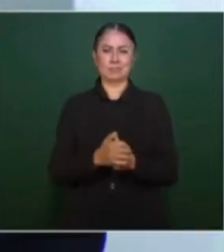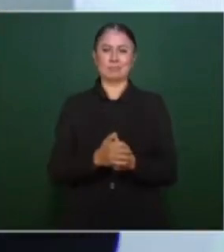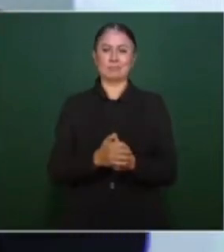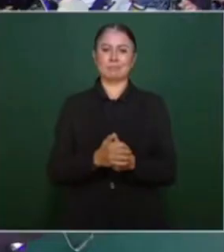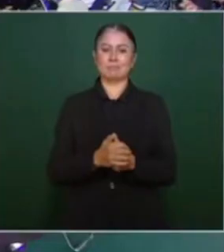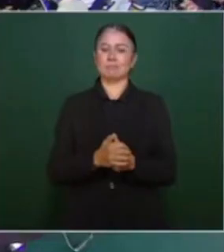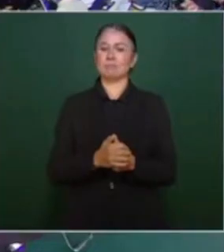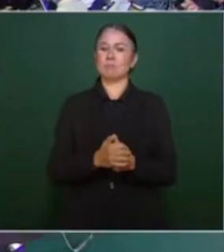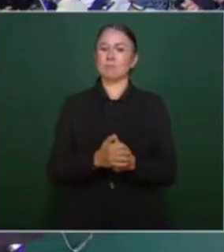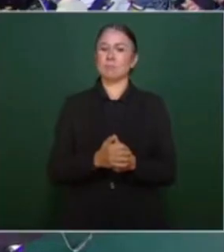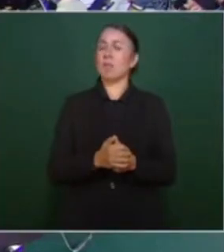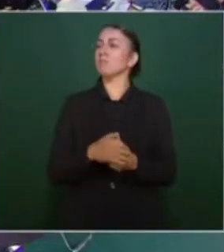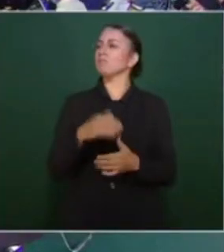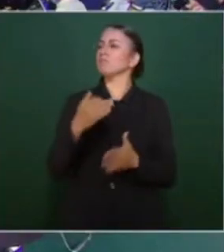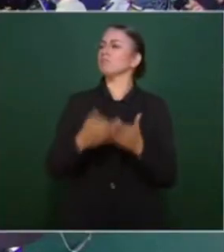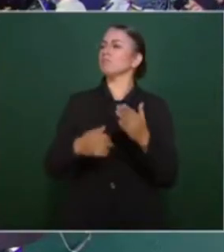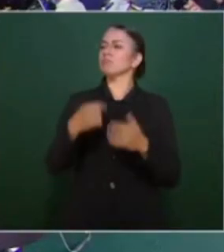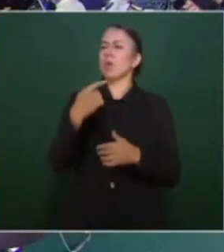una cooperación